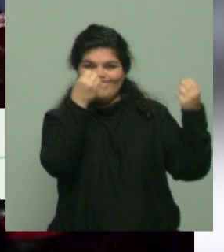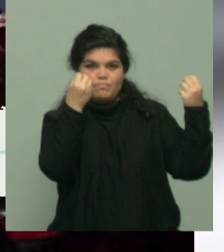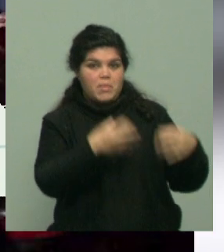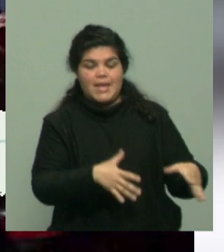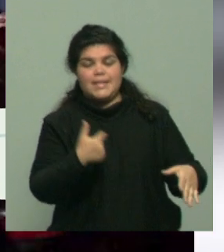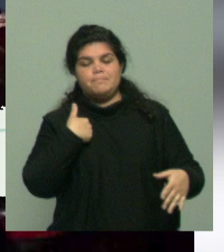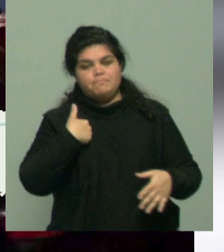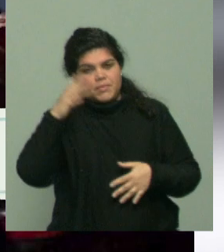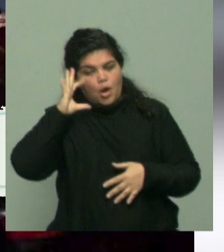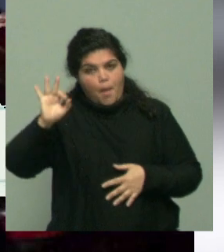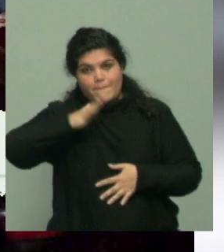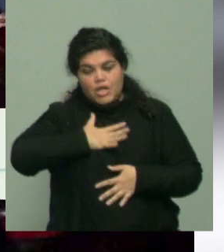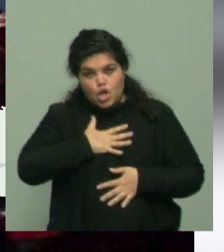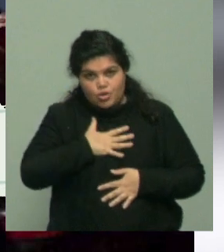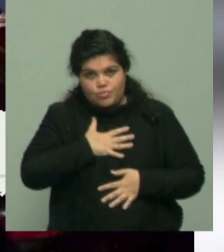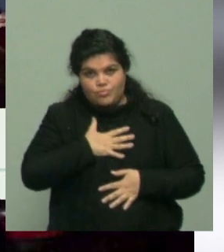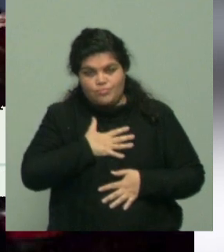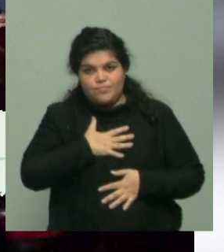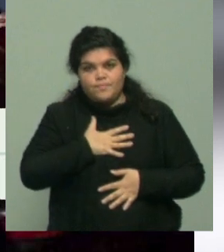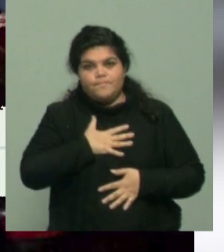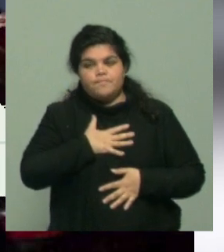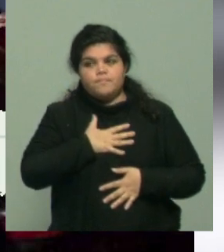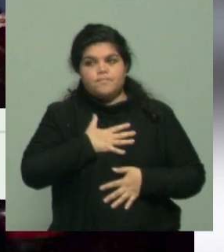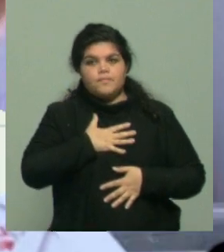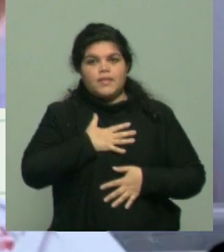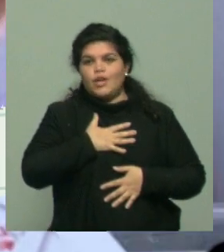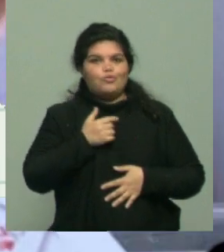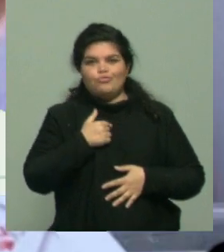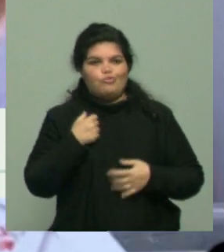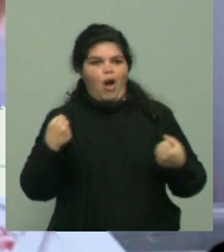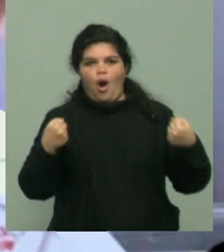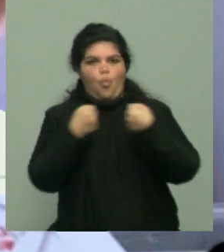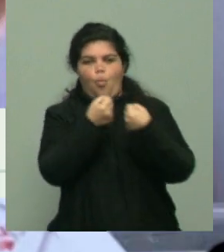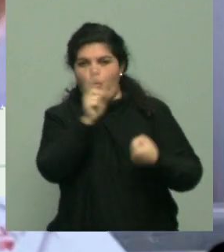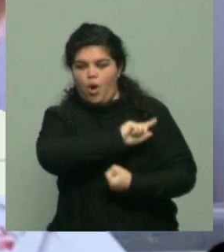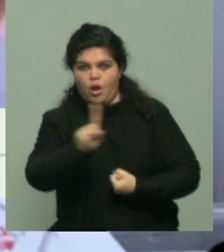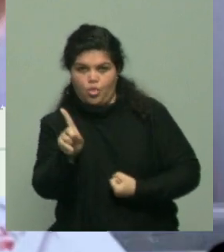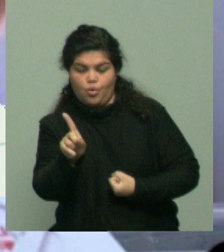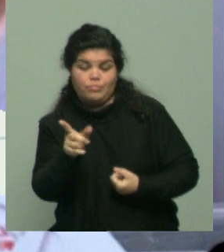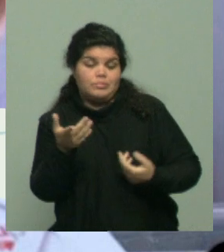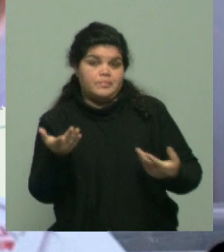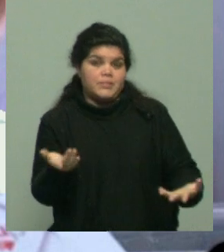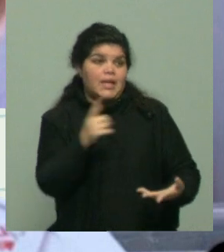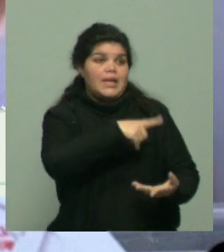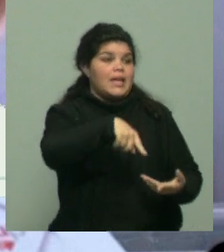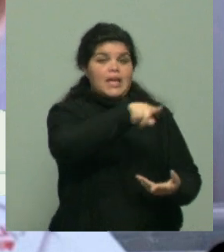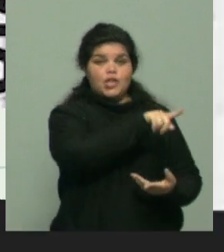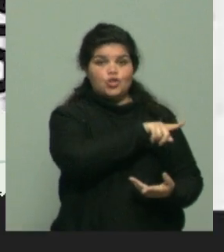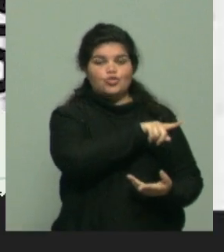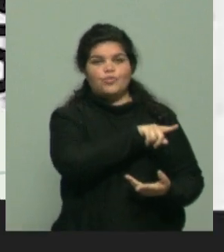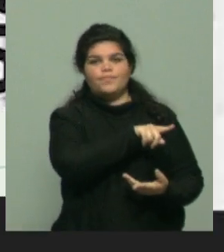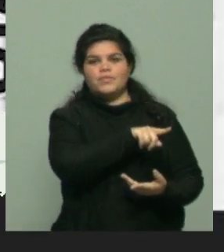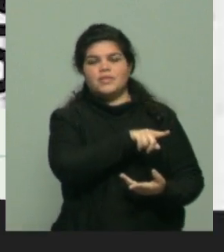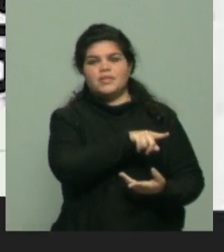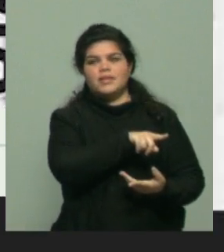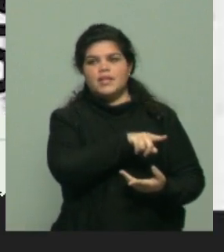vista quizás es una decisión que no acompaño tanto, es la posibilidad de reclamar